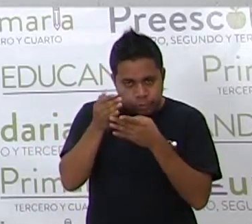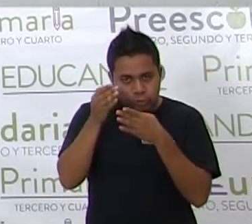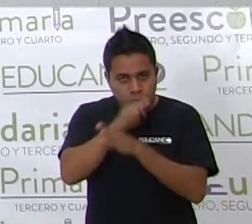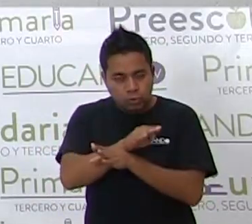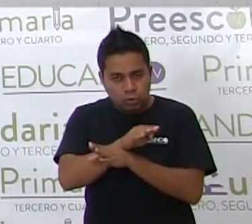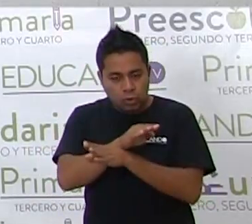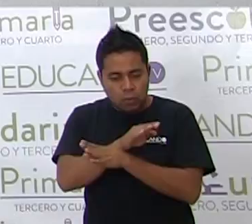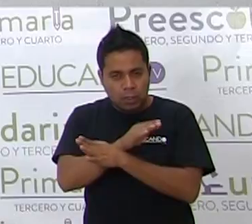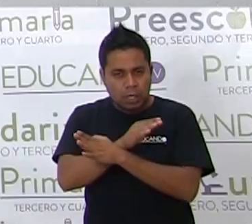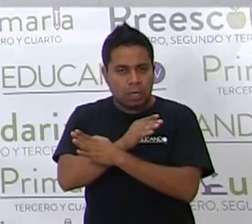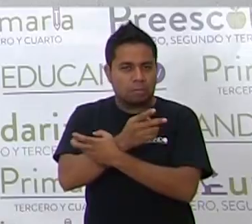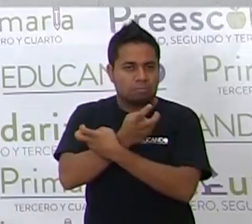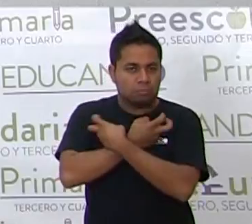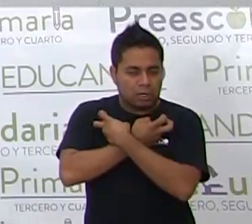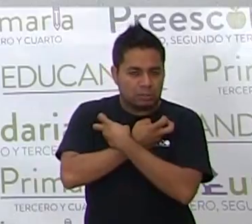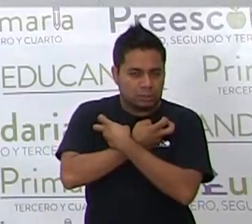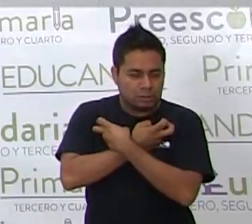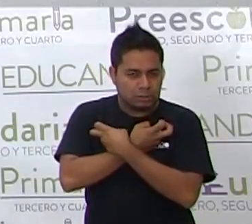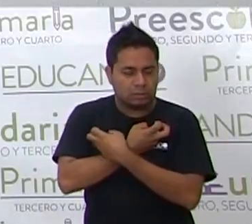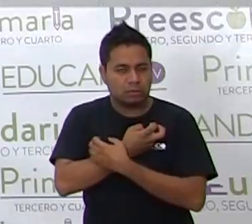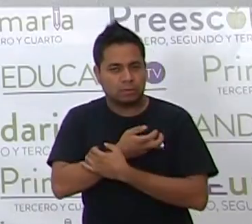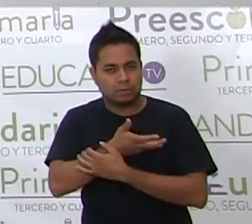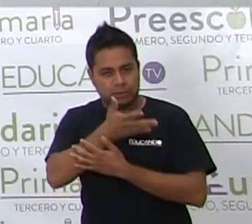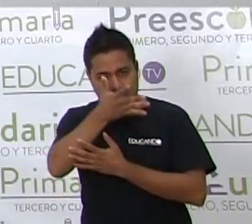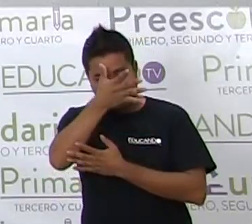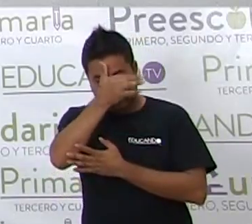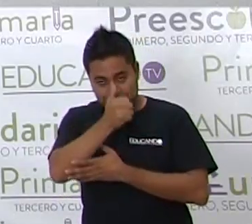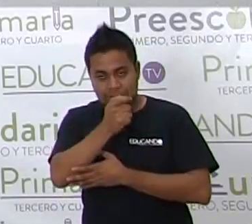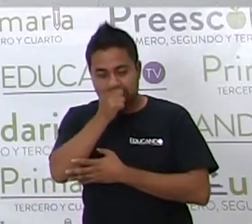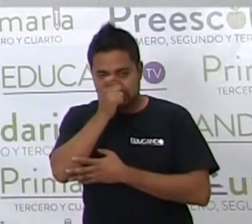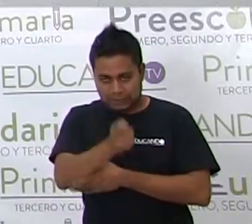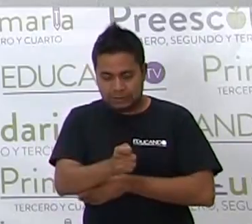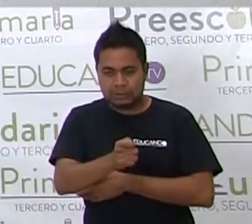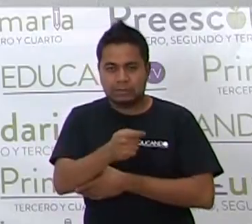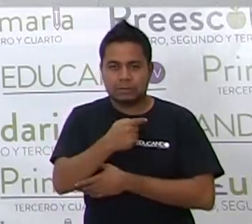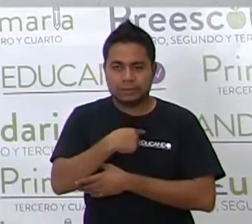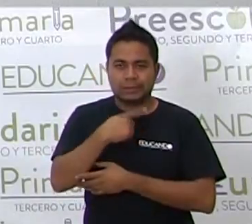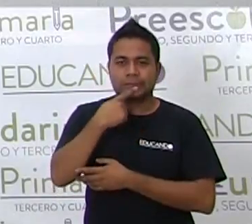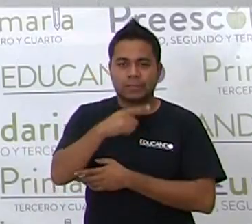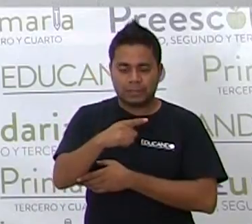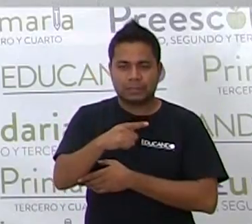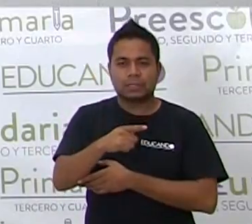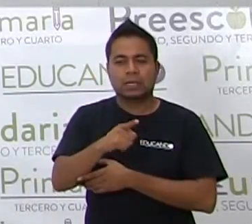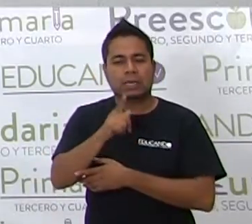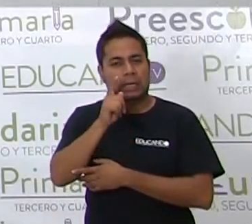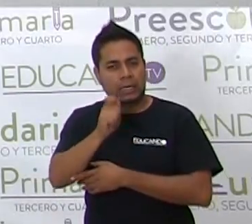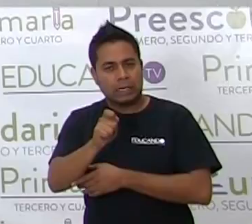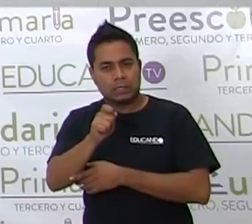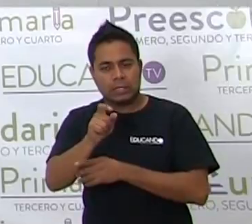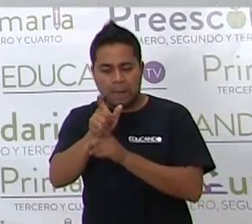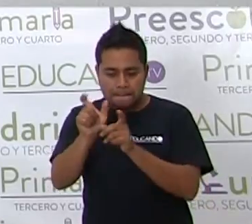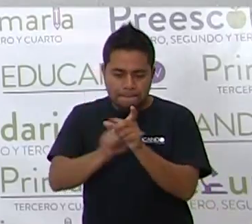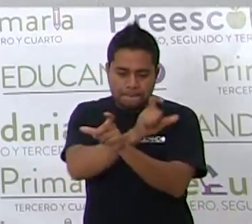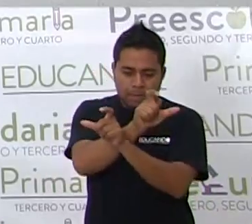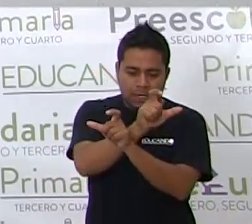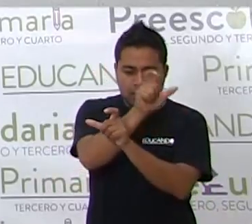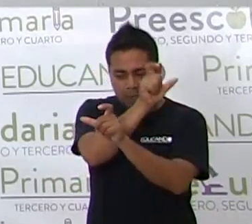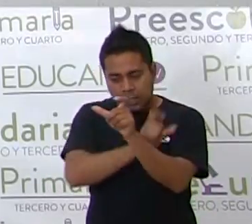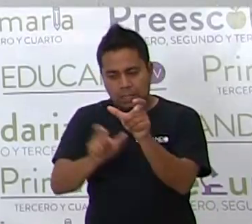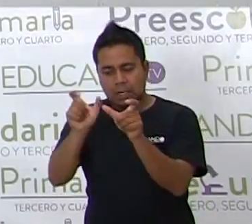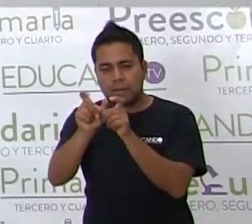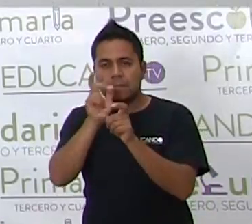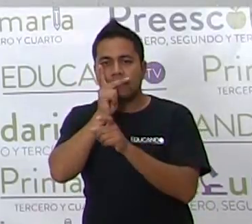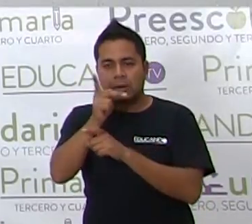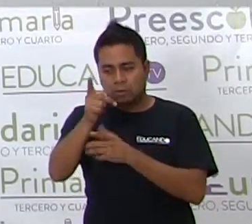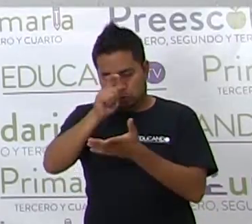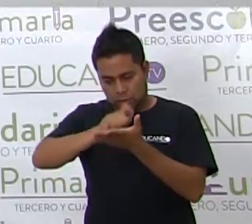Sí, ultratumba. Recuerda muy bien, ya vimos sufijos y prefijos. Vamos a ver, escribe